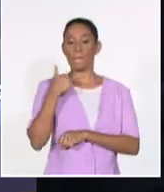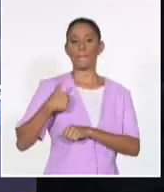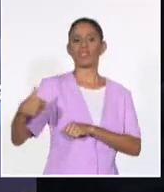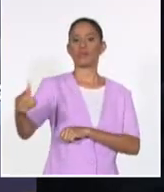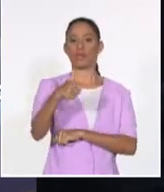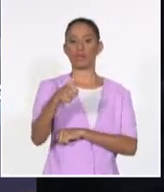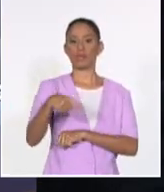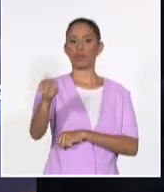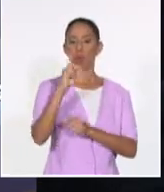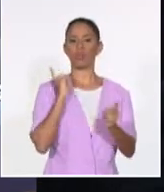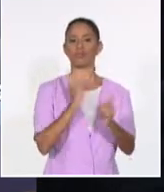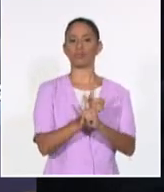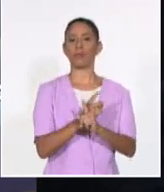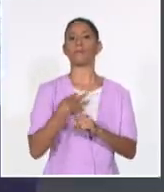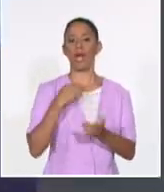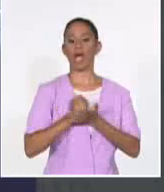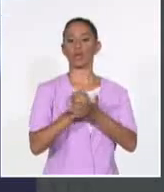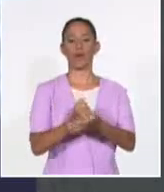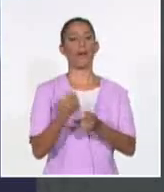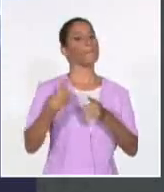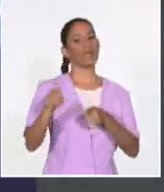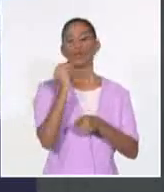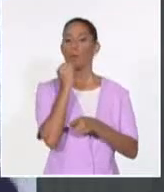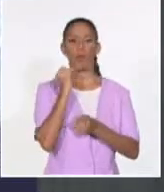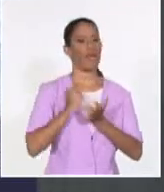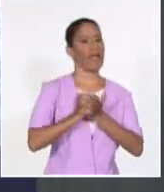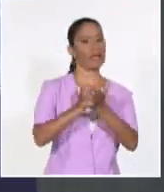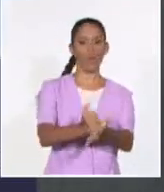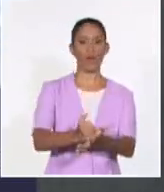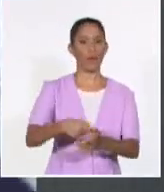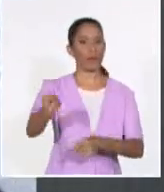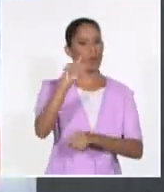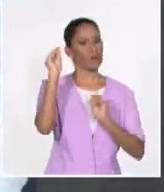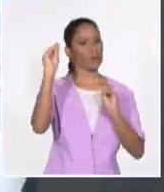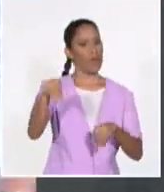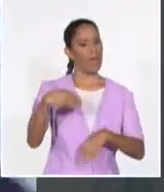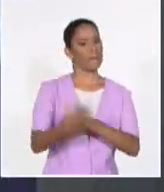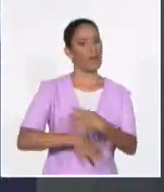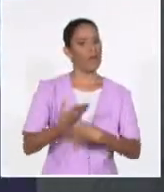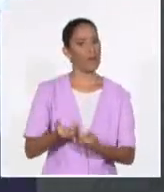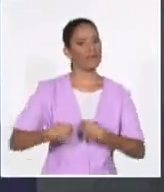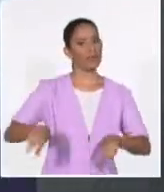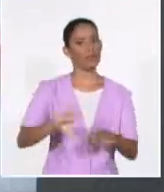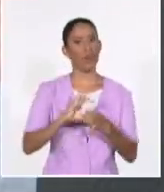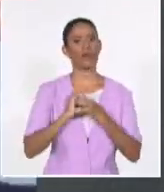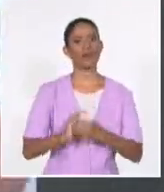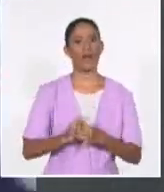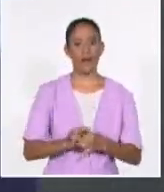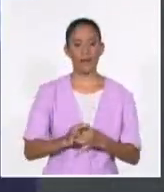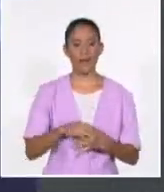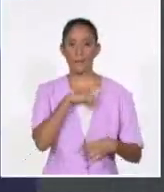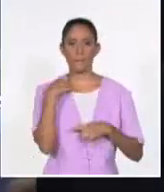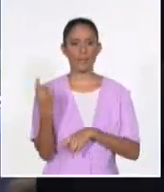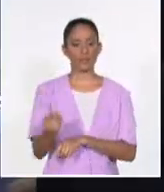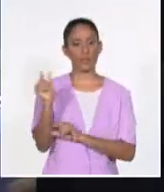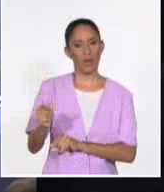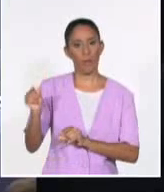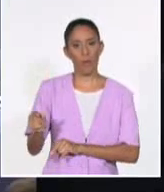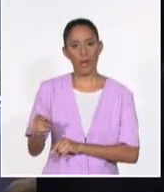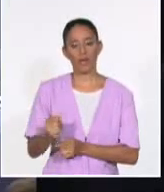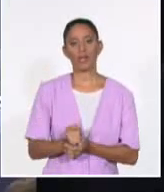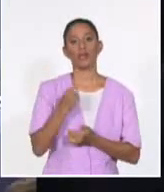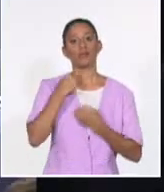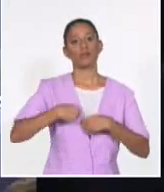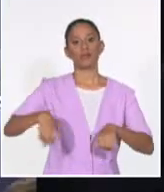apoyo, pero no lo puede hacer en nombre de este Parlamento. Este Parlamento tiene que debatir sobre una situación tan grave, una situación que es un